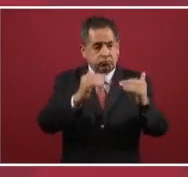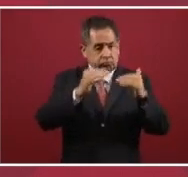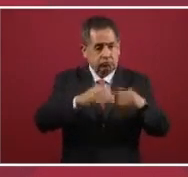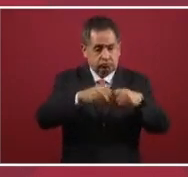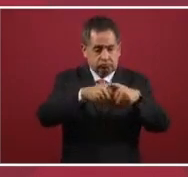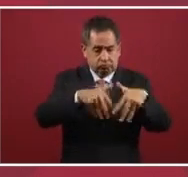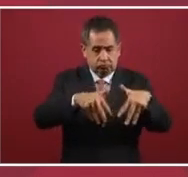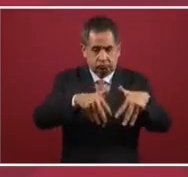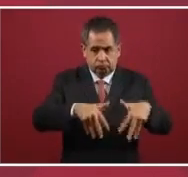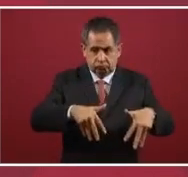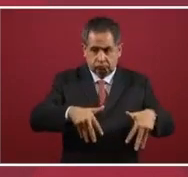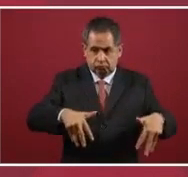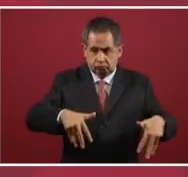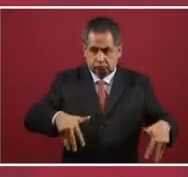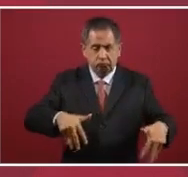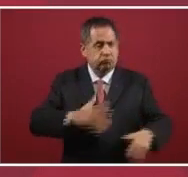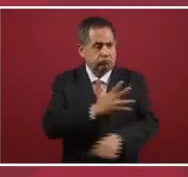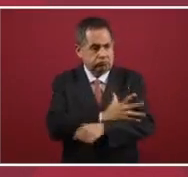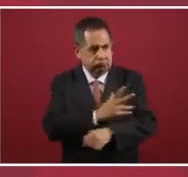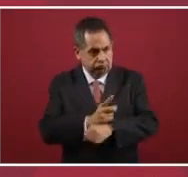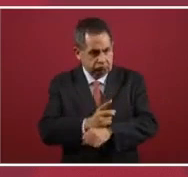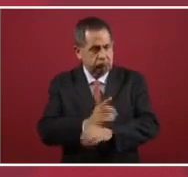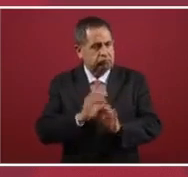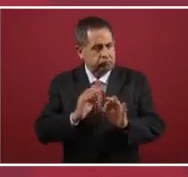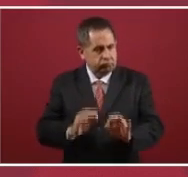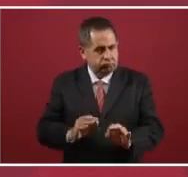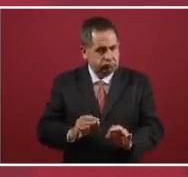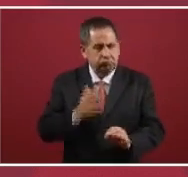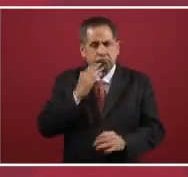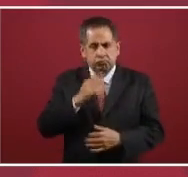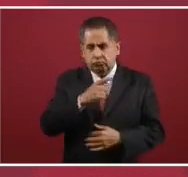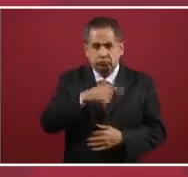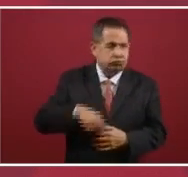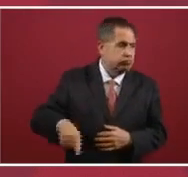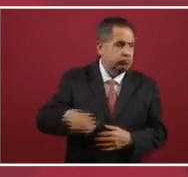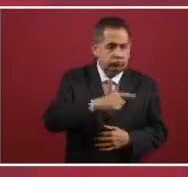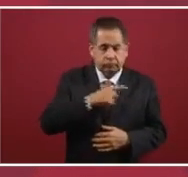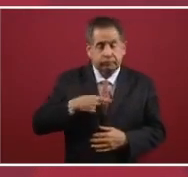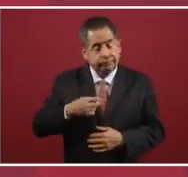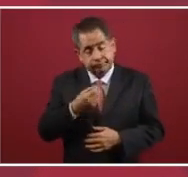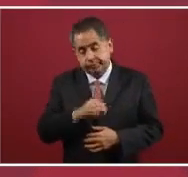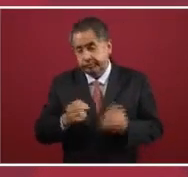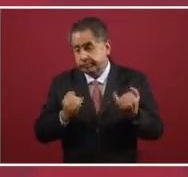permeando y va obligando a